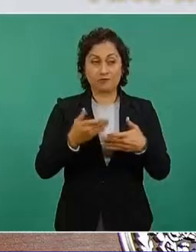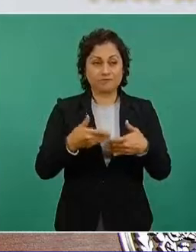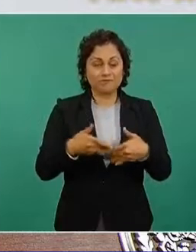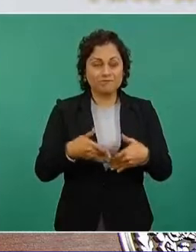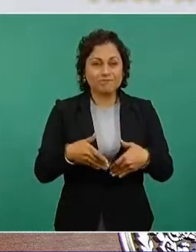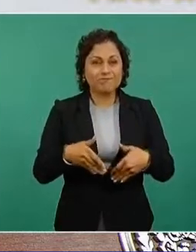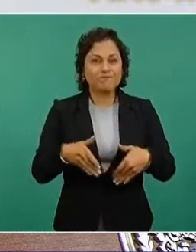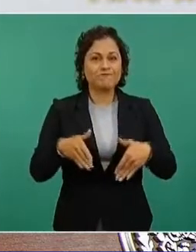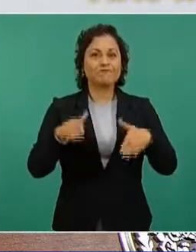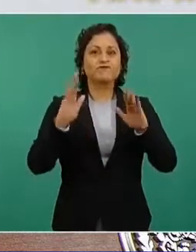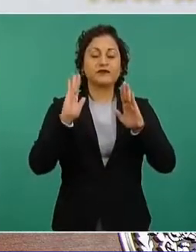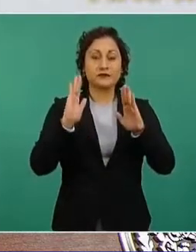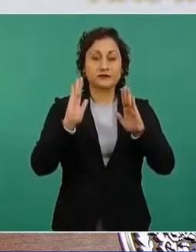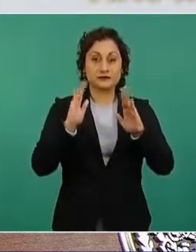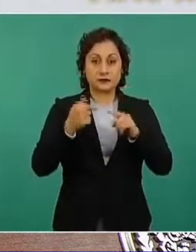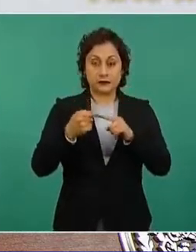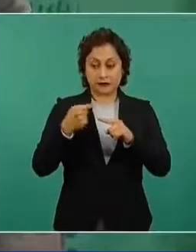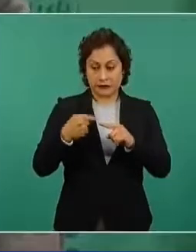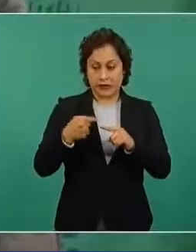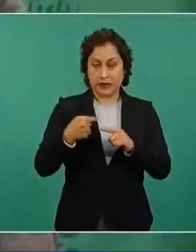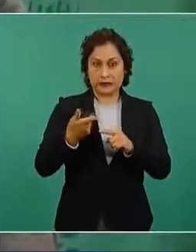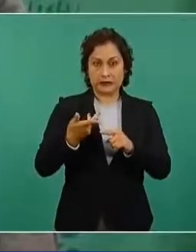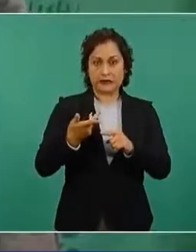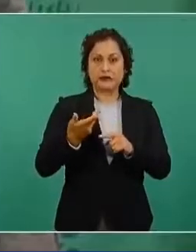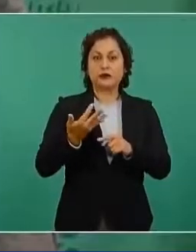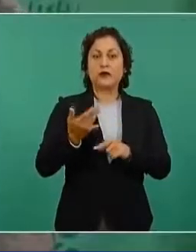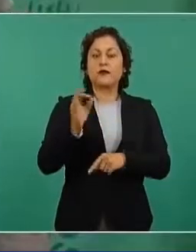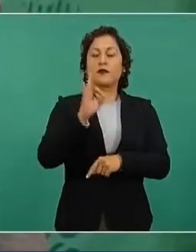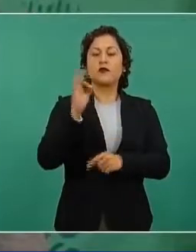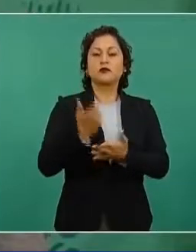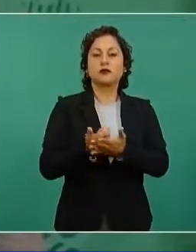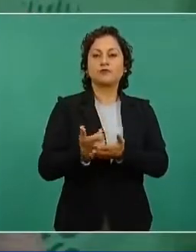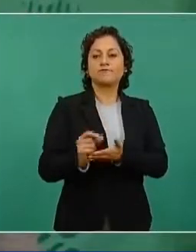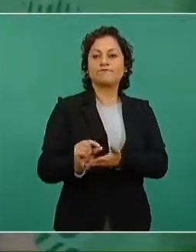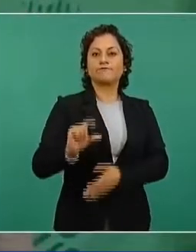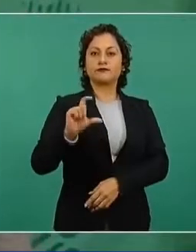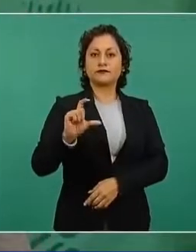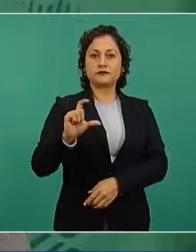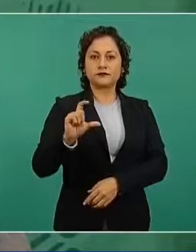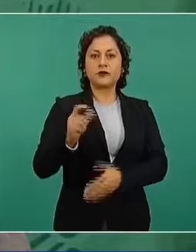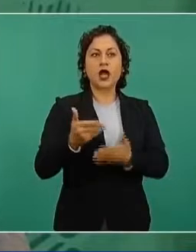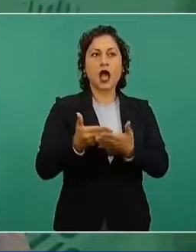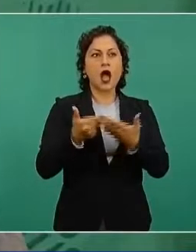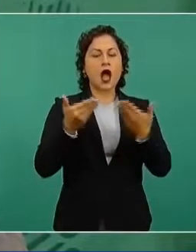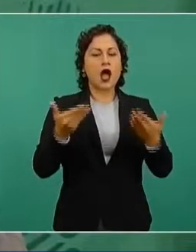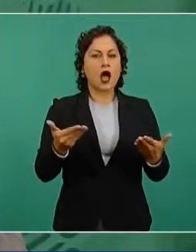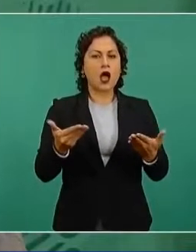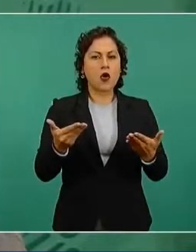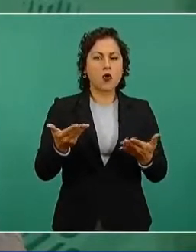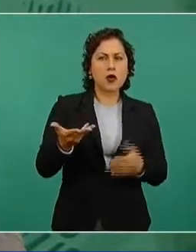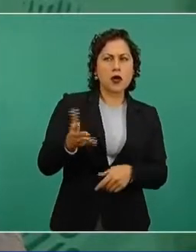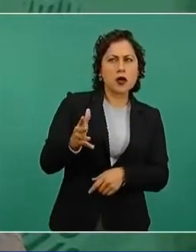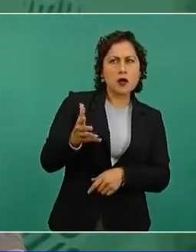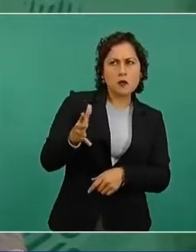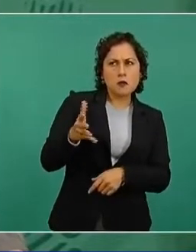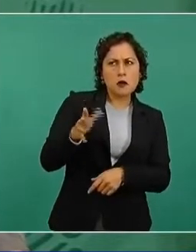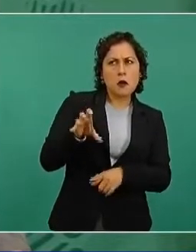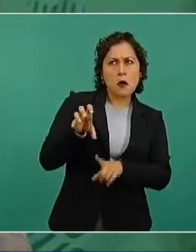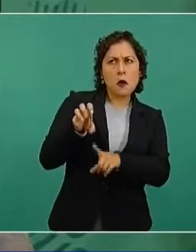con ese incremento del 50%, ahora alcanza para